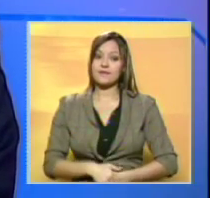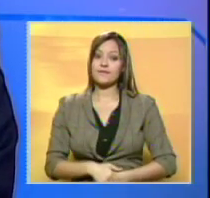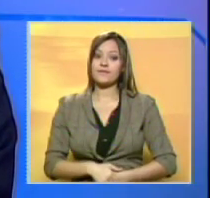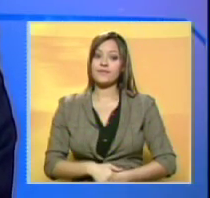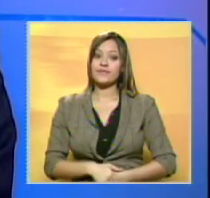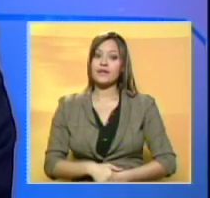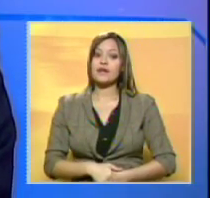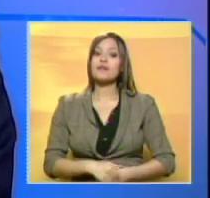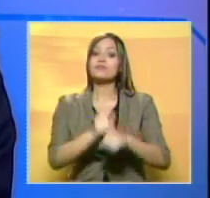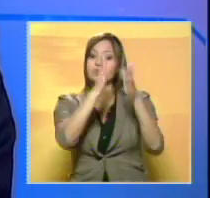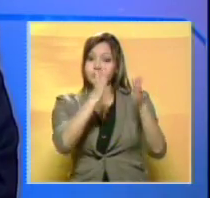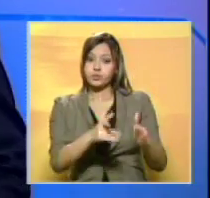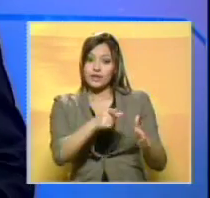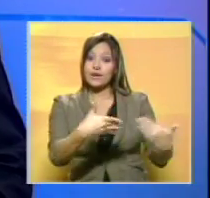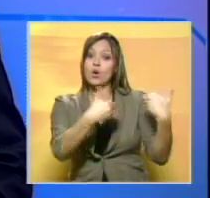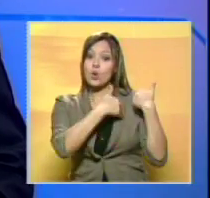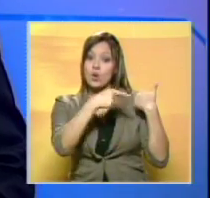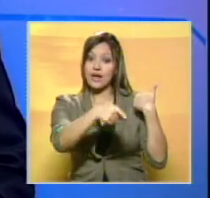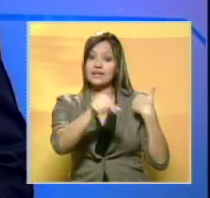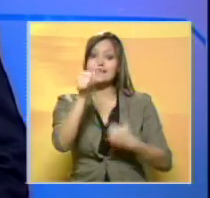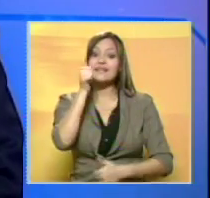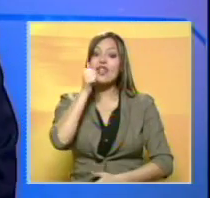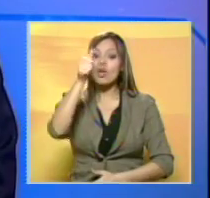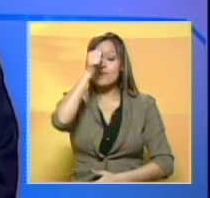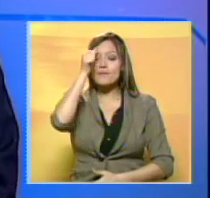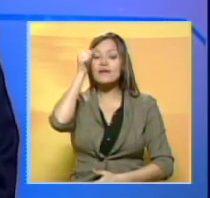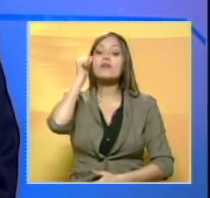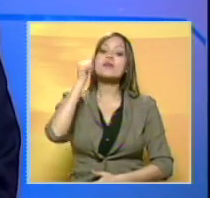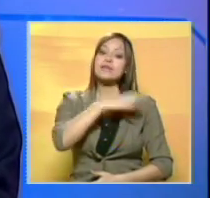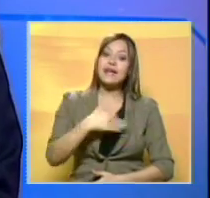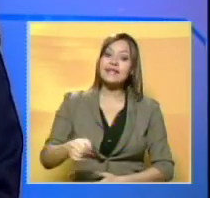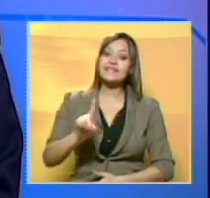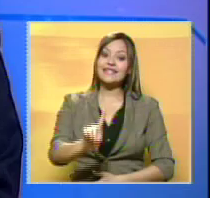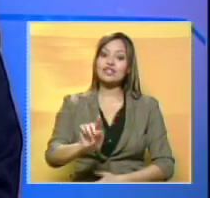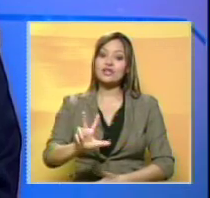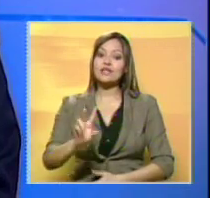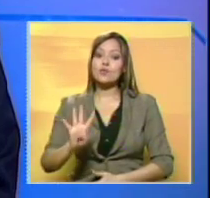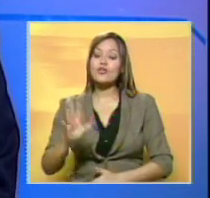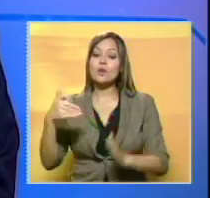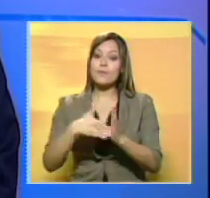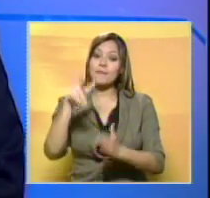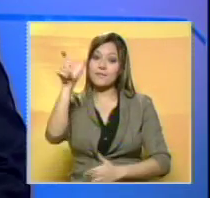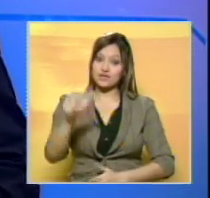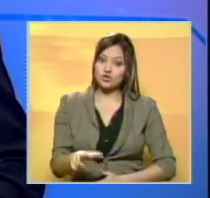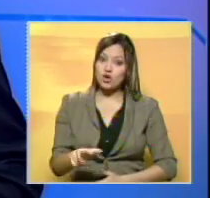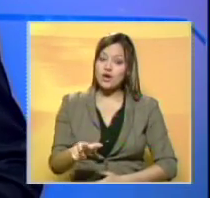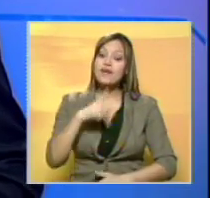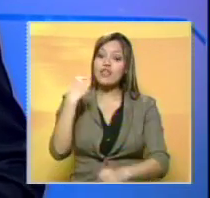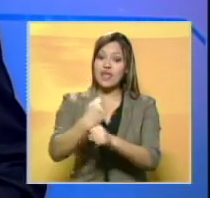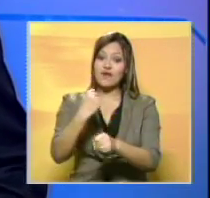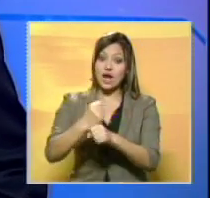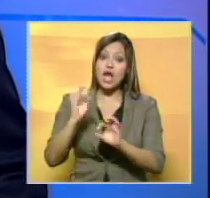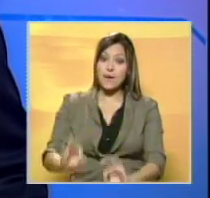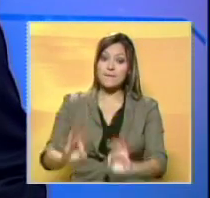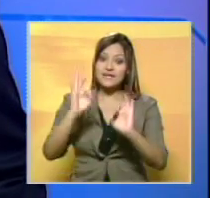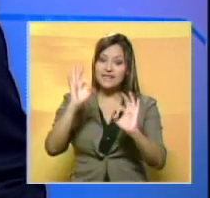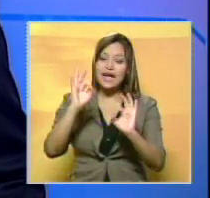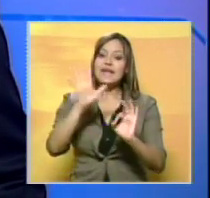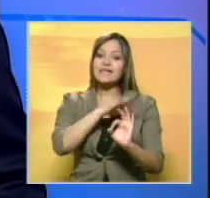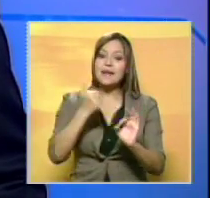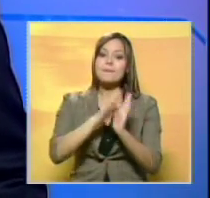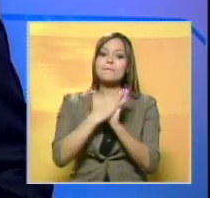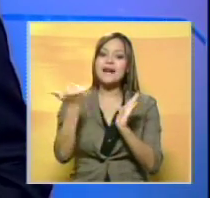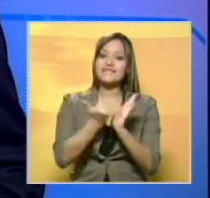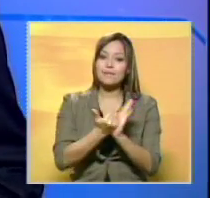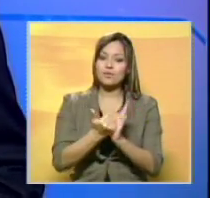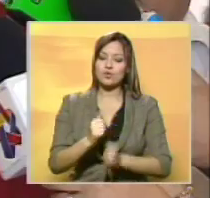Extranjería, Juan Carlos Dugarte, informó que para este fin de semana esperan atender a 134.000 personas en el operativo especial de captación de